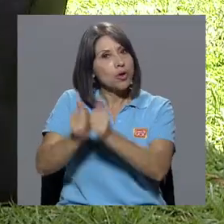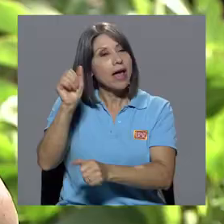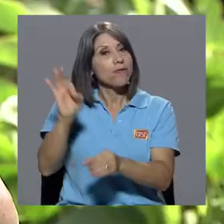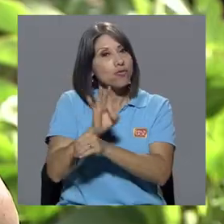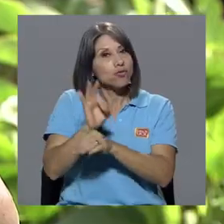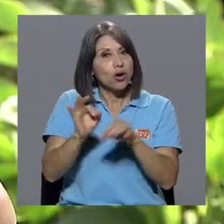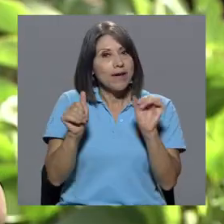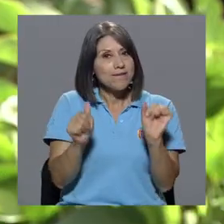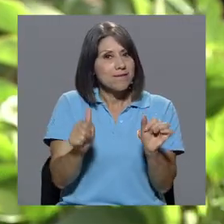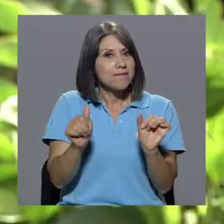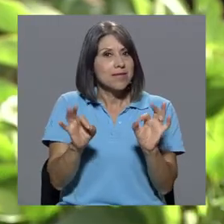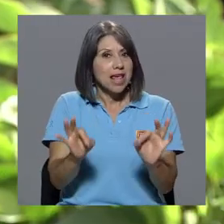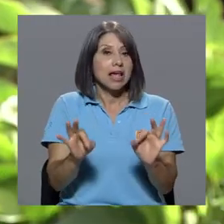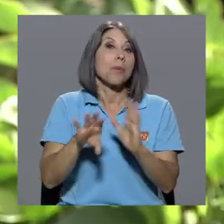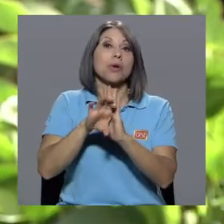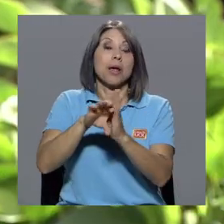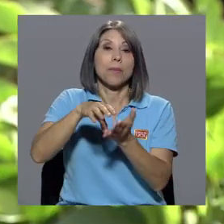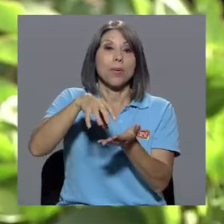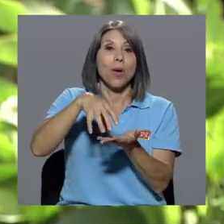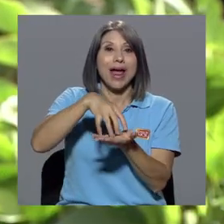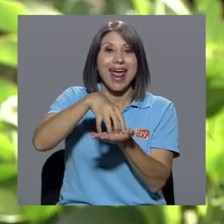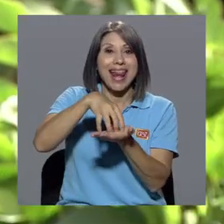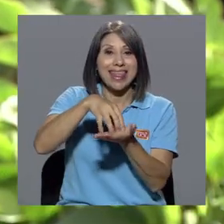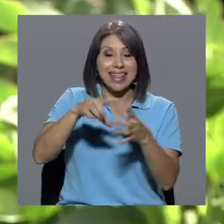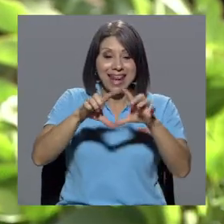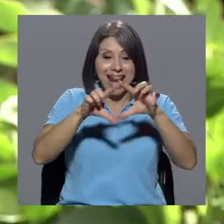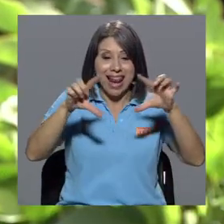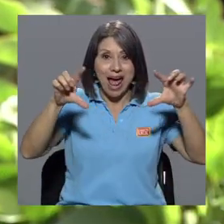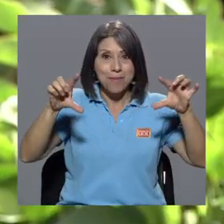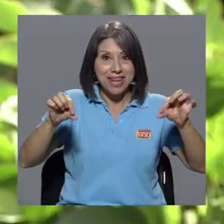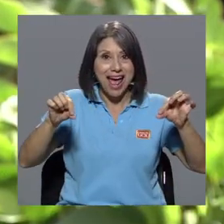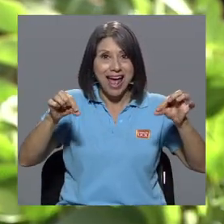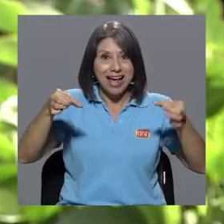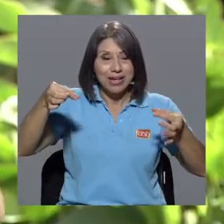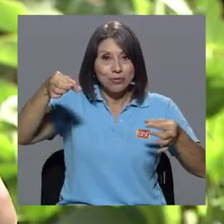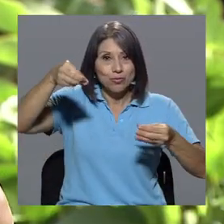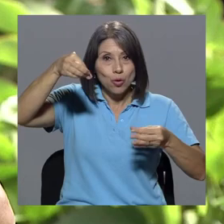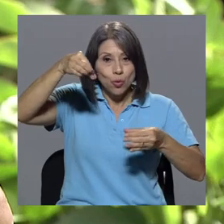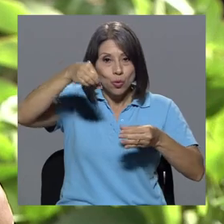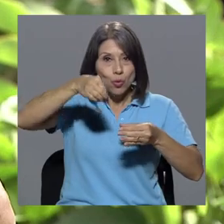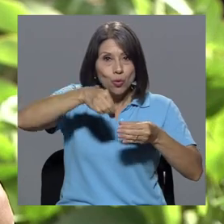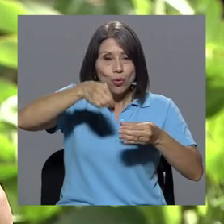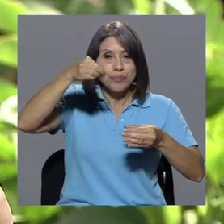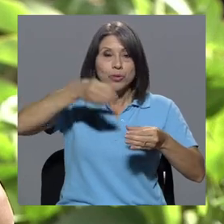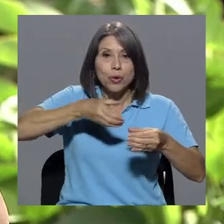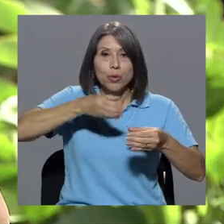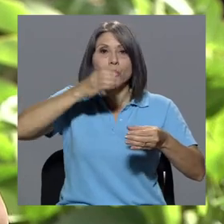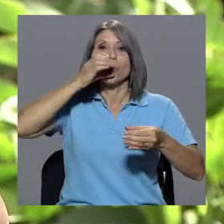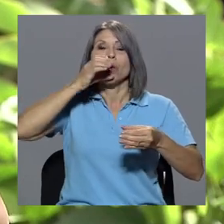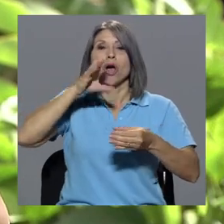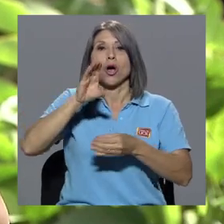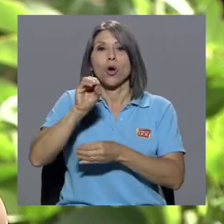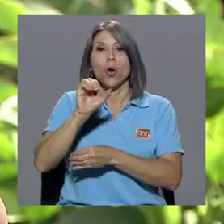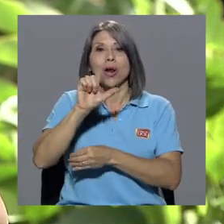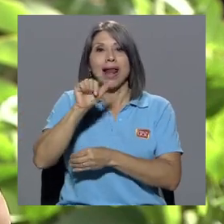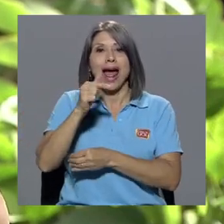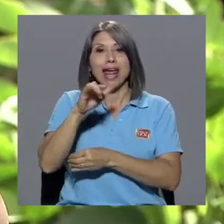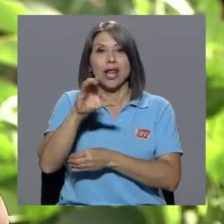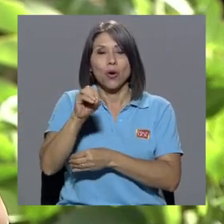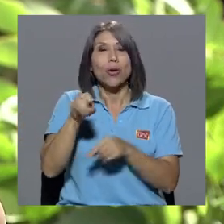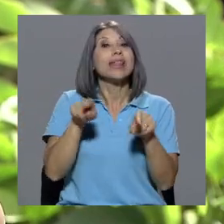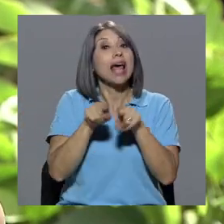¿verdad? Desde la simple gelatina en lámina que contiene el colágeno, ¿verdad?, hasta los preparados ya de